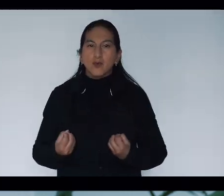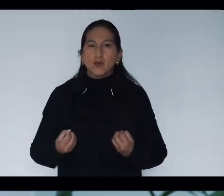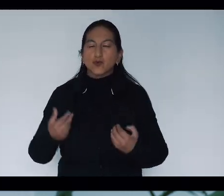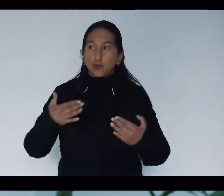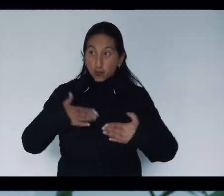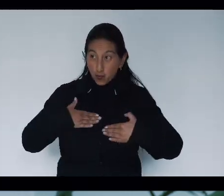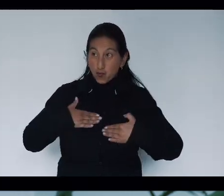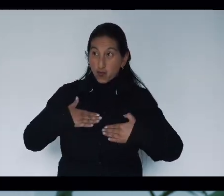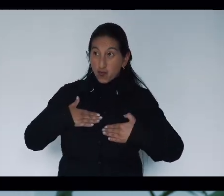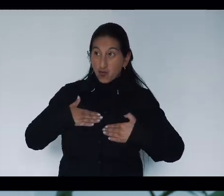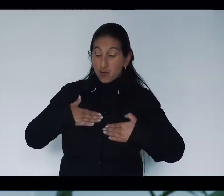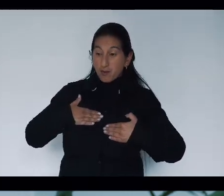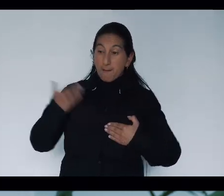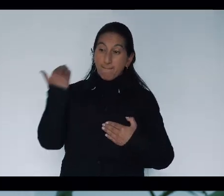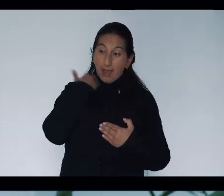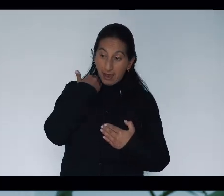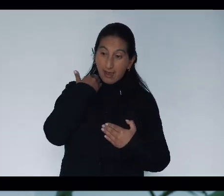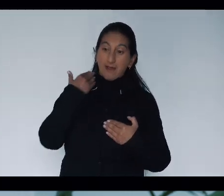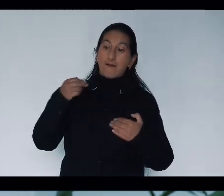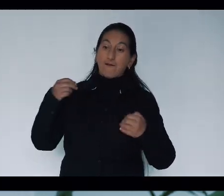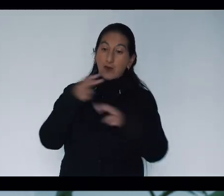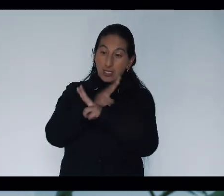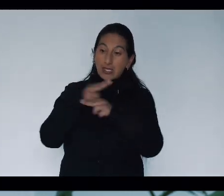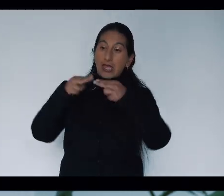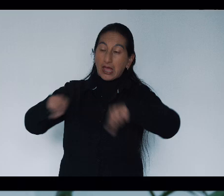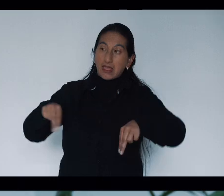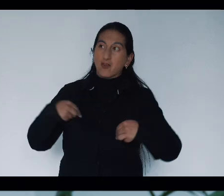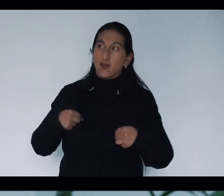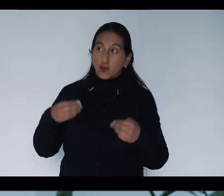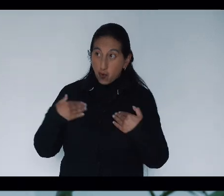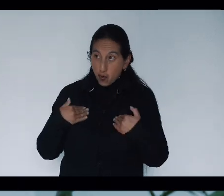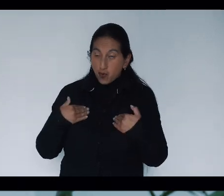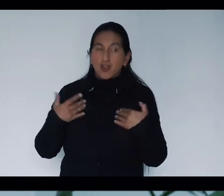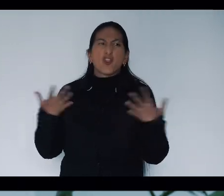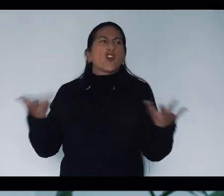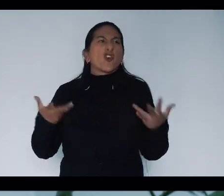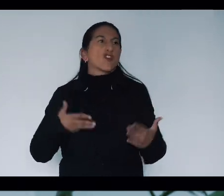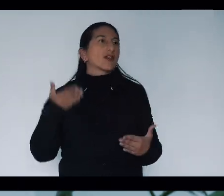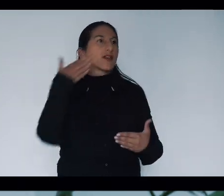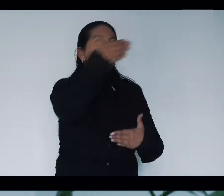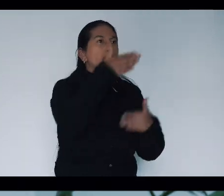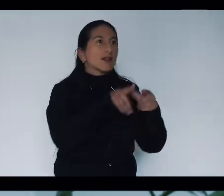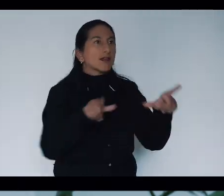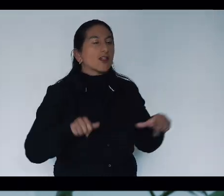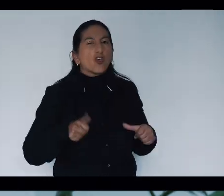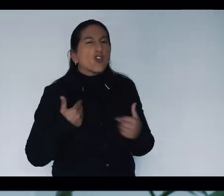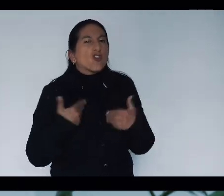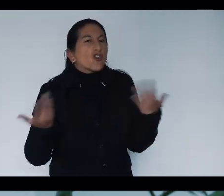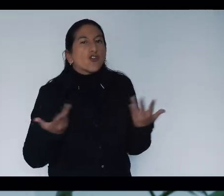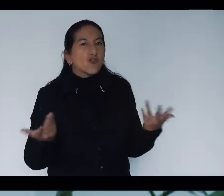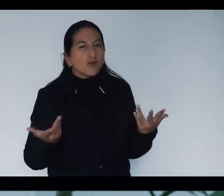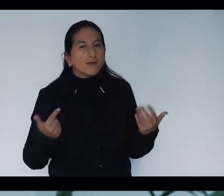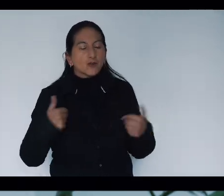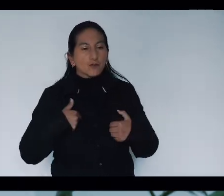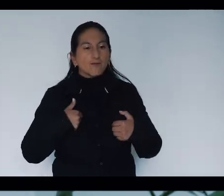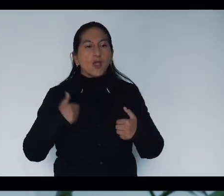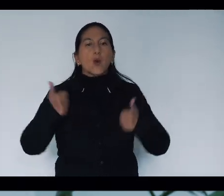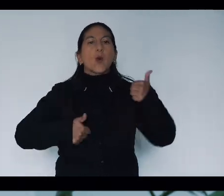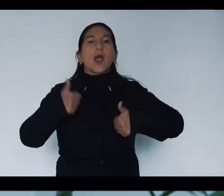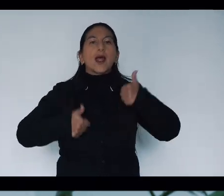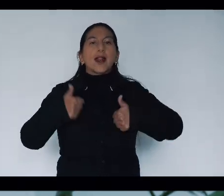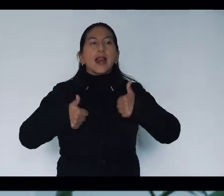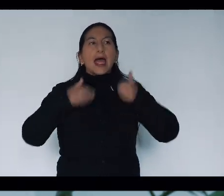basada en género, a dónde podemos acudir como víctimas de violencia basada en género, cuál es la ruta de acción a tomar en